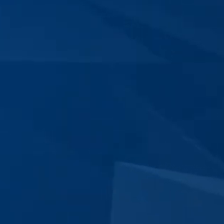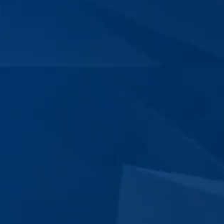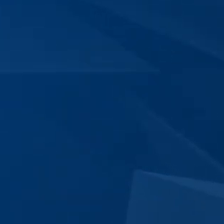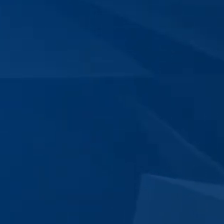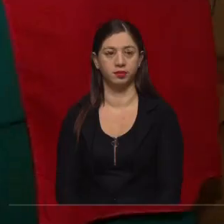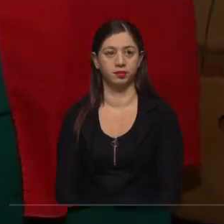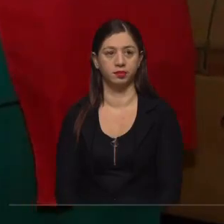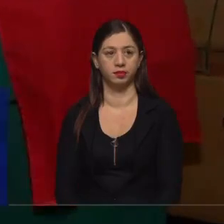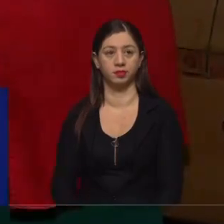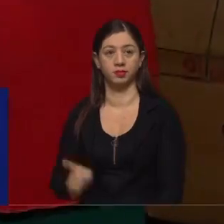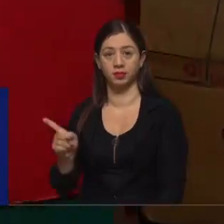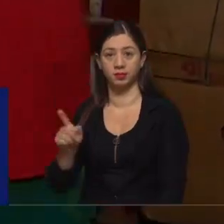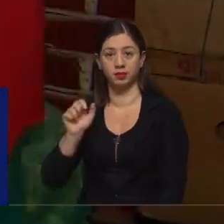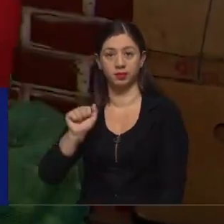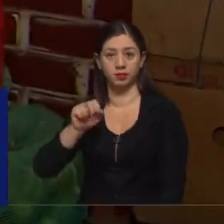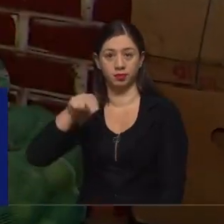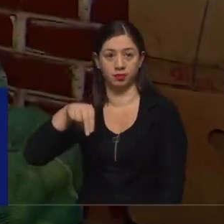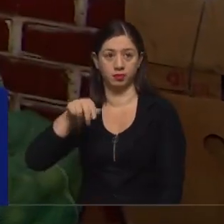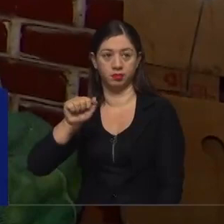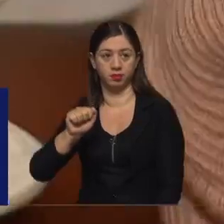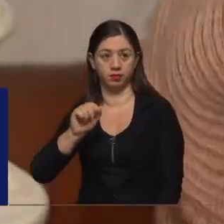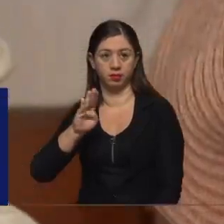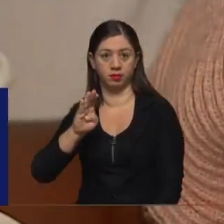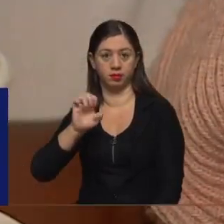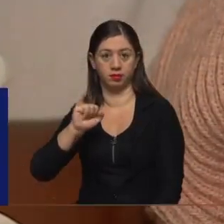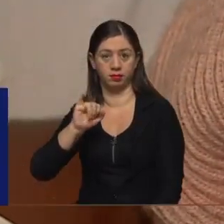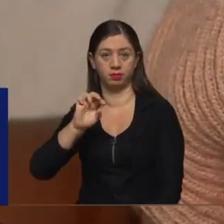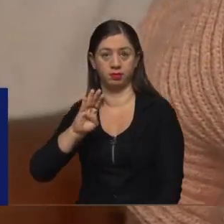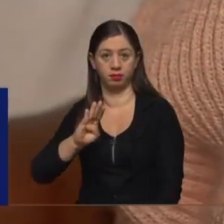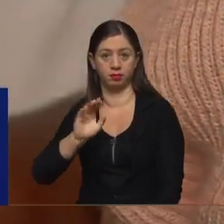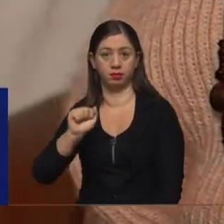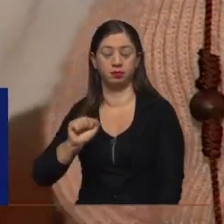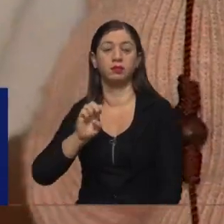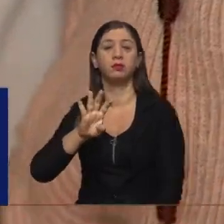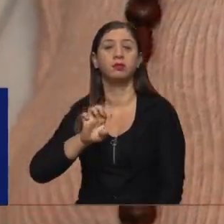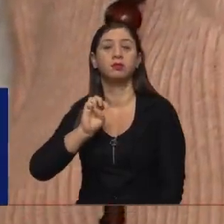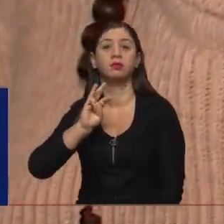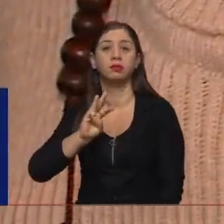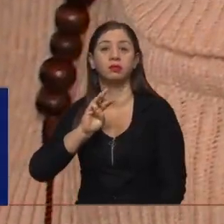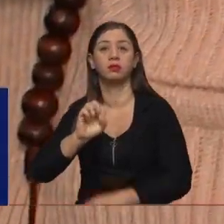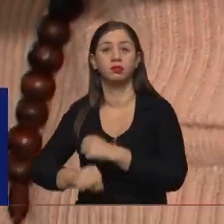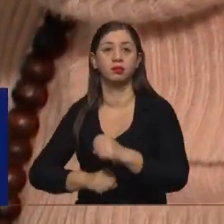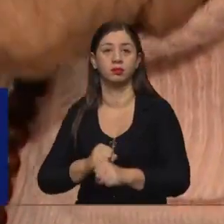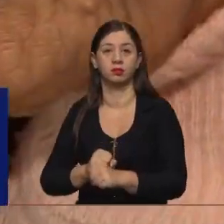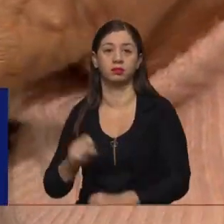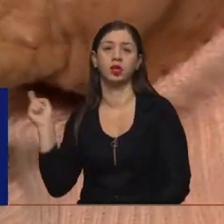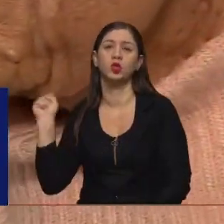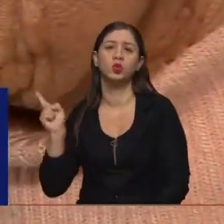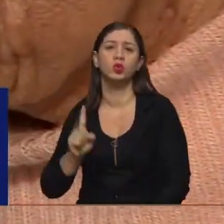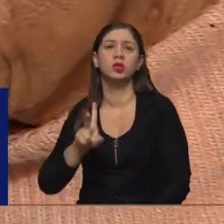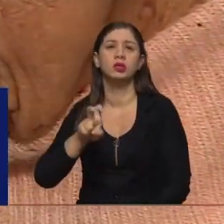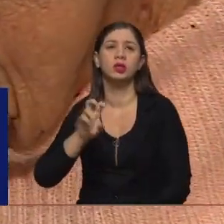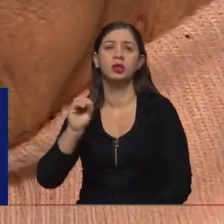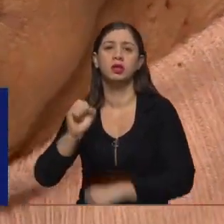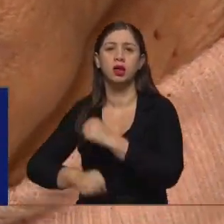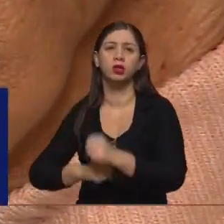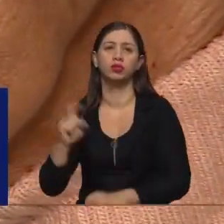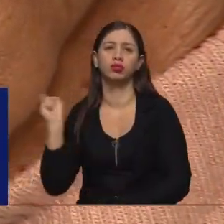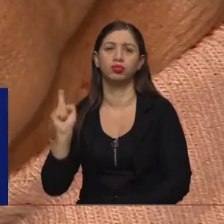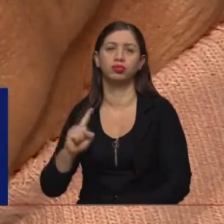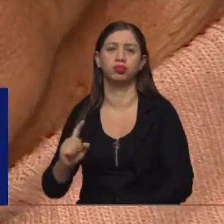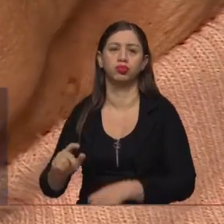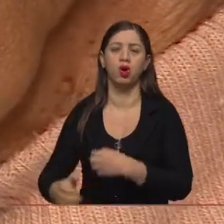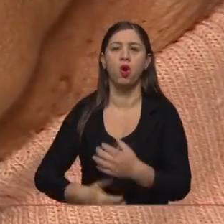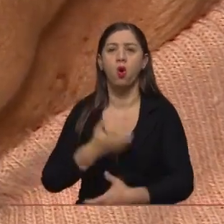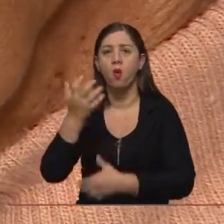ella es Ana beiba carabalí una mujer de 93 años 70 de ellos dedicados a su puesto de frutas con el cual